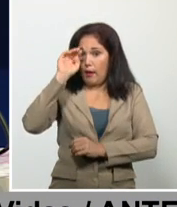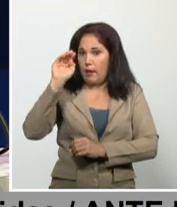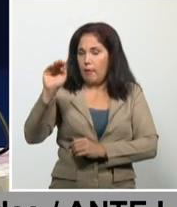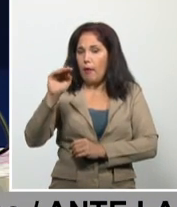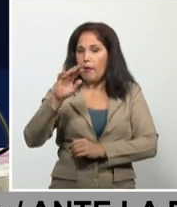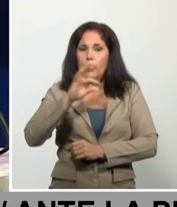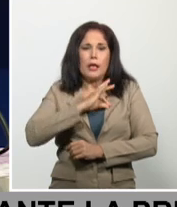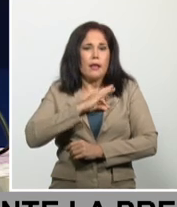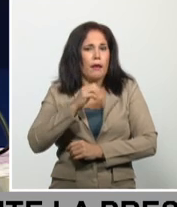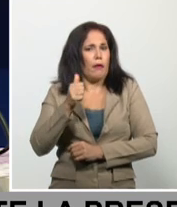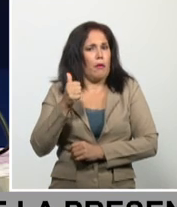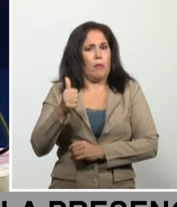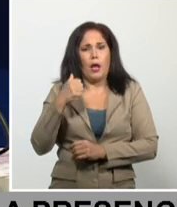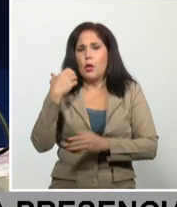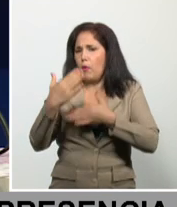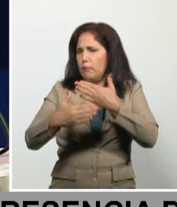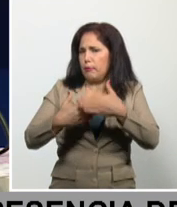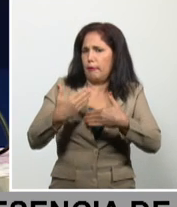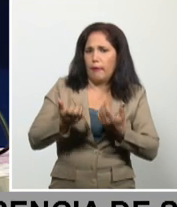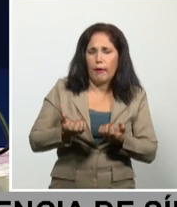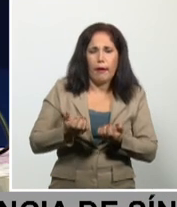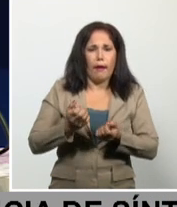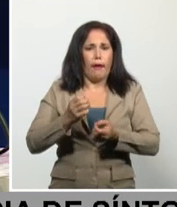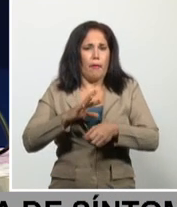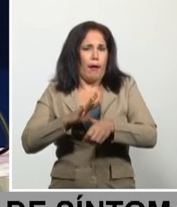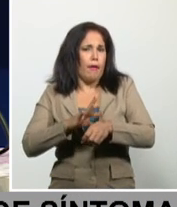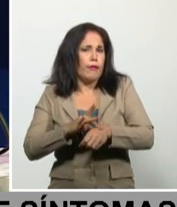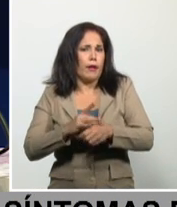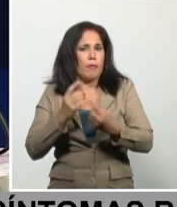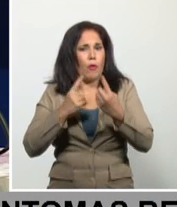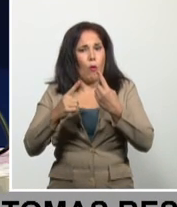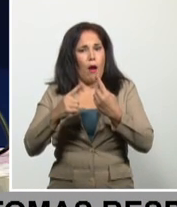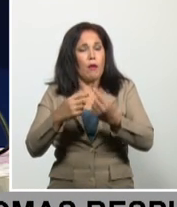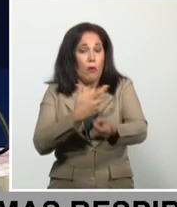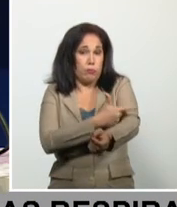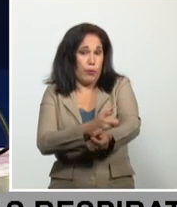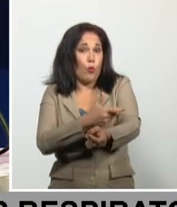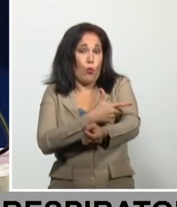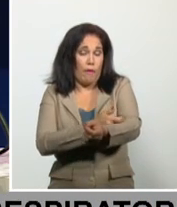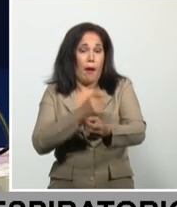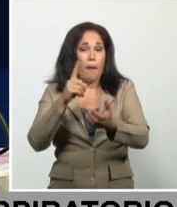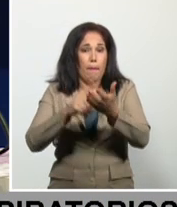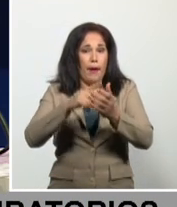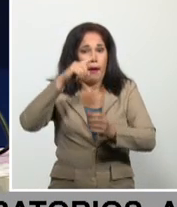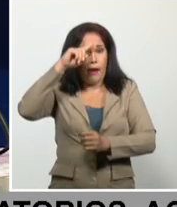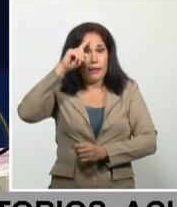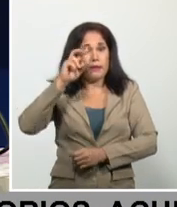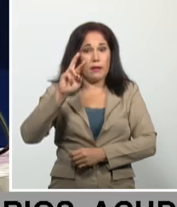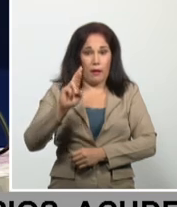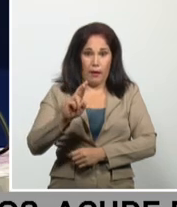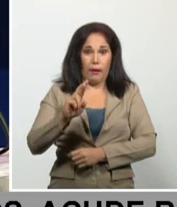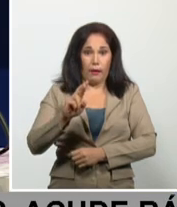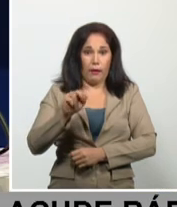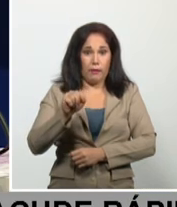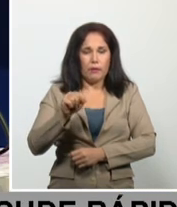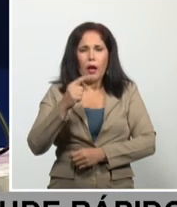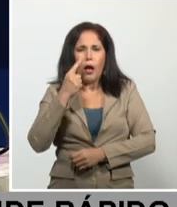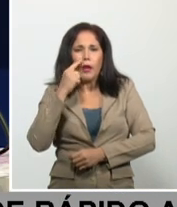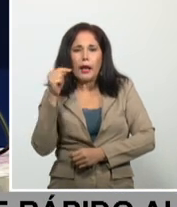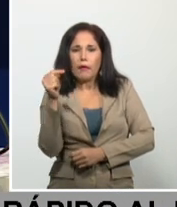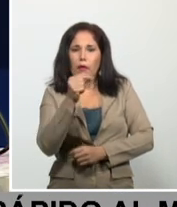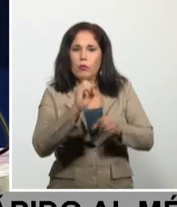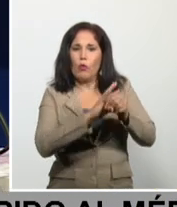clínicamente soluciona su sintomatología, se le hace un PCR en tiempo real. Si es